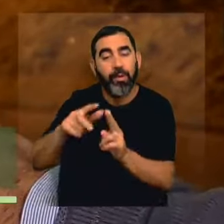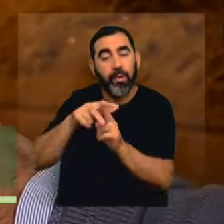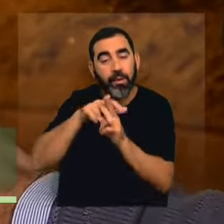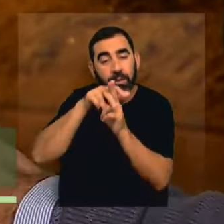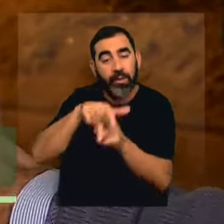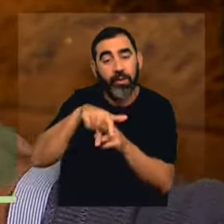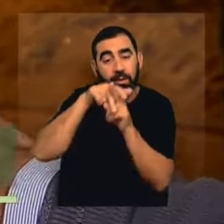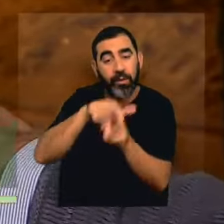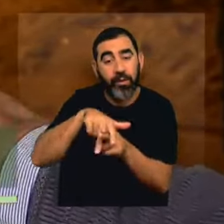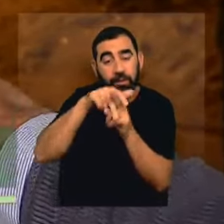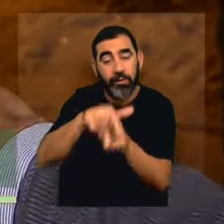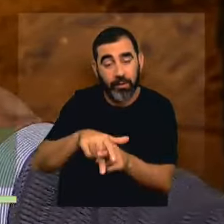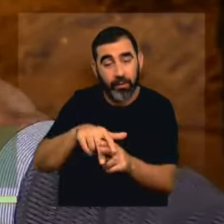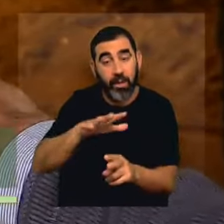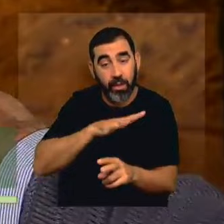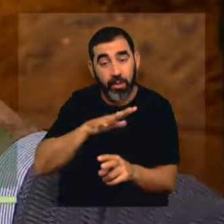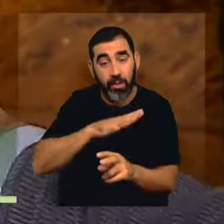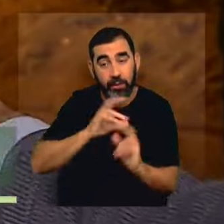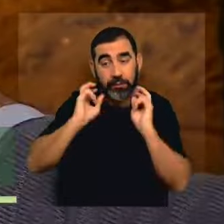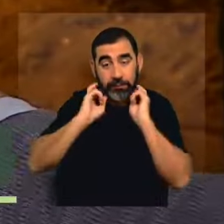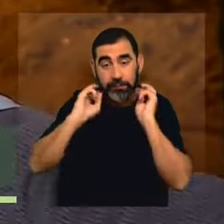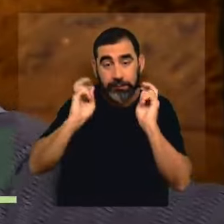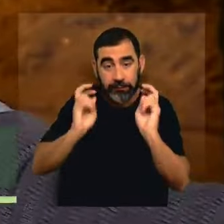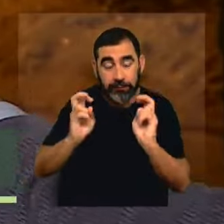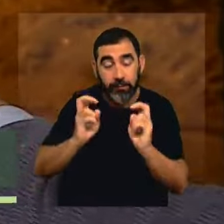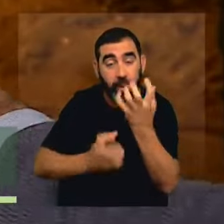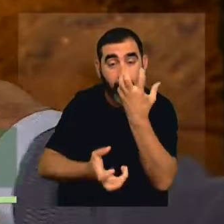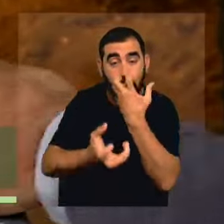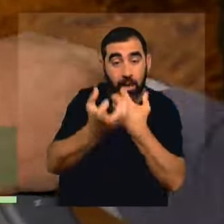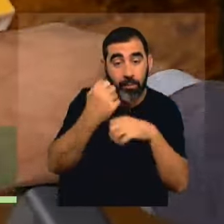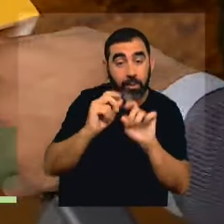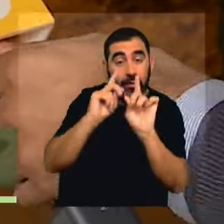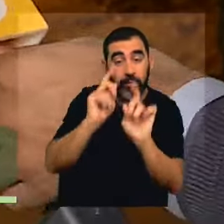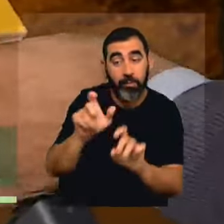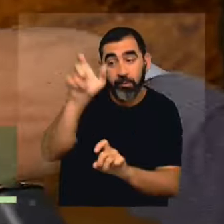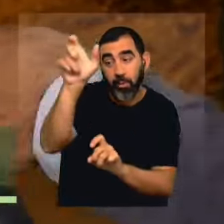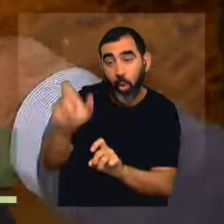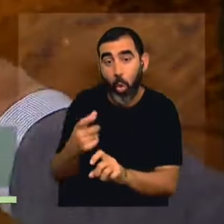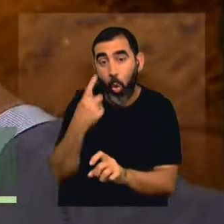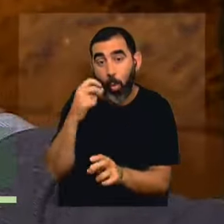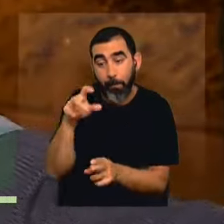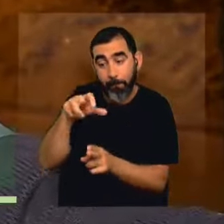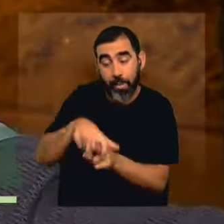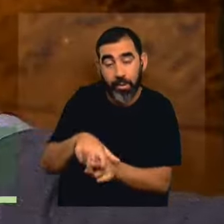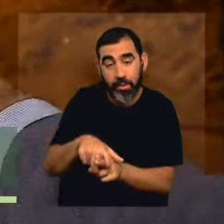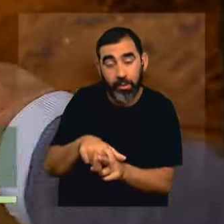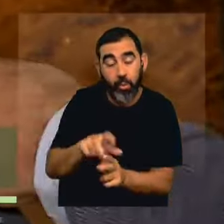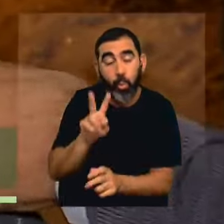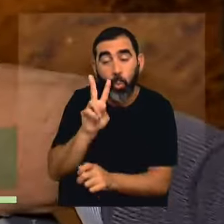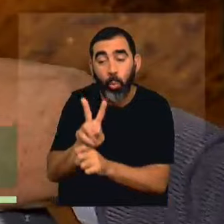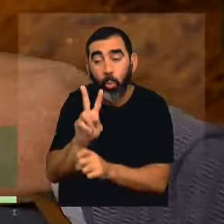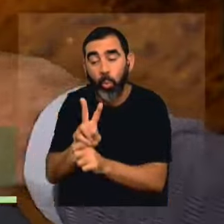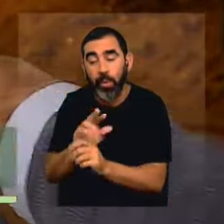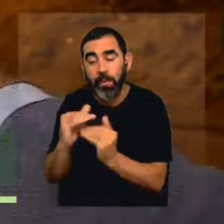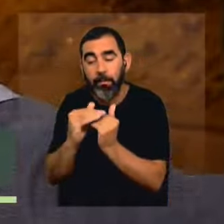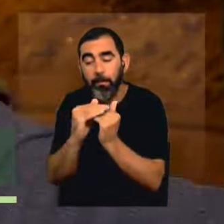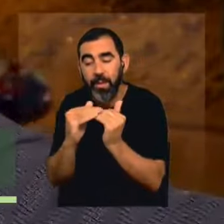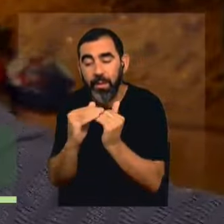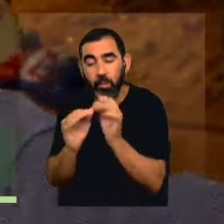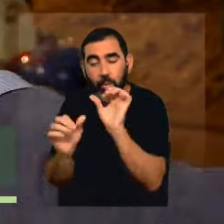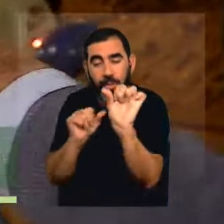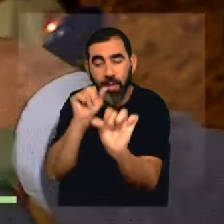jinetiada es una disciplina que tiene una cuota de estrés tanto para el animal como para el jinete eh Tratamos de cuidar y de minimizar todo los